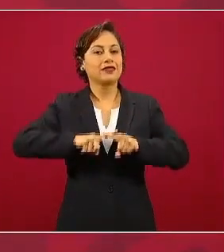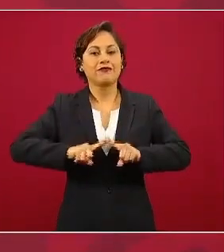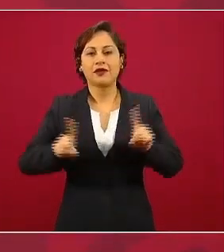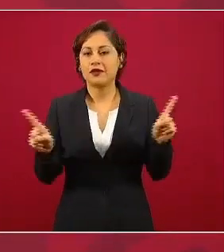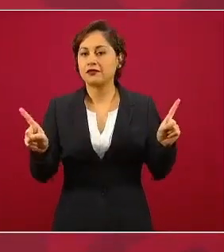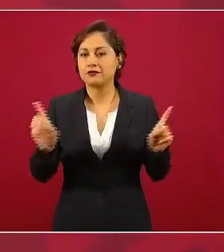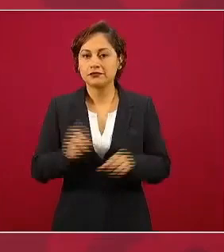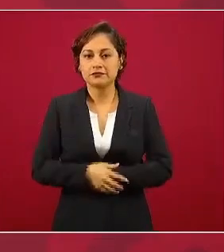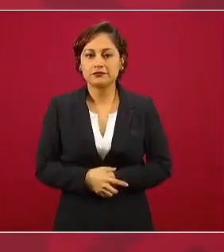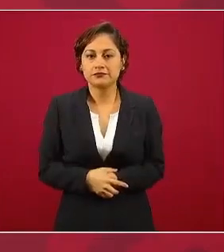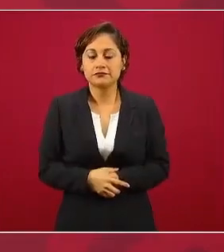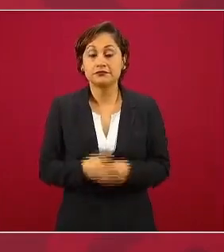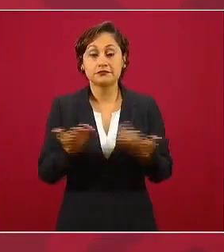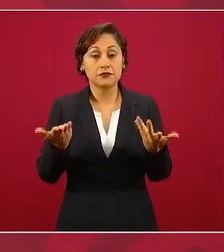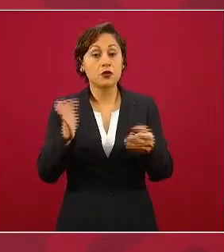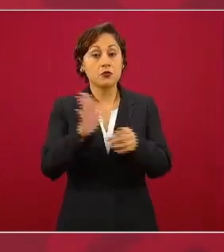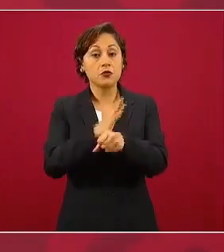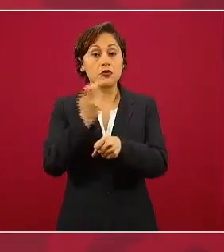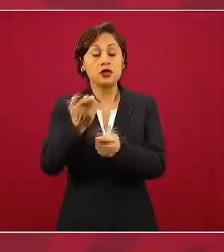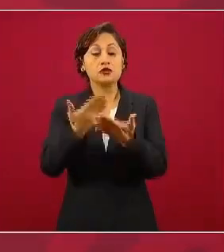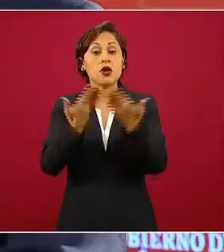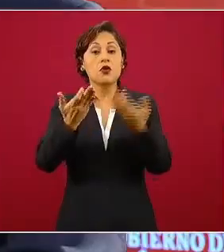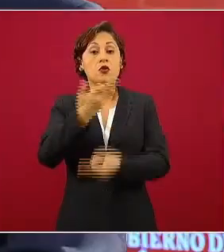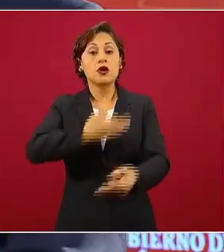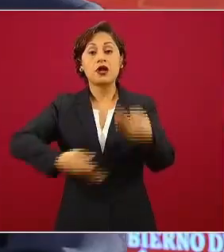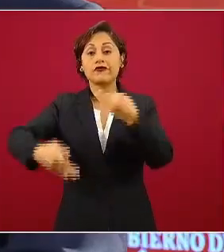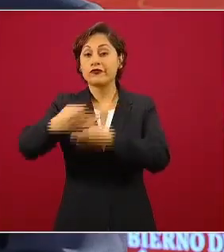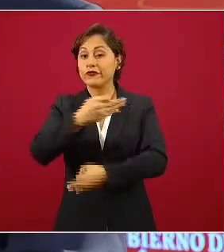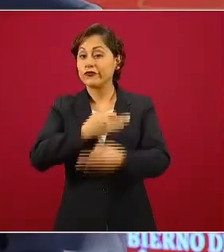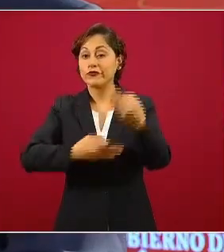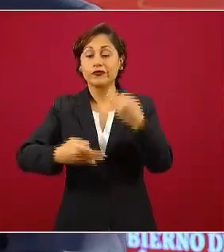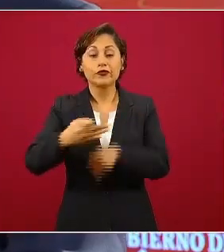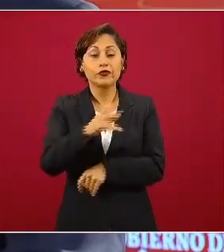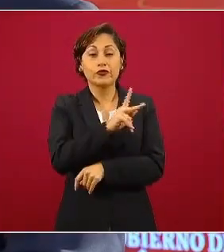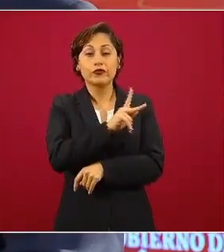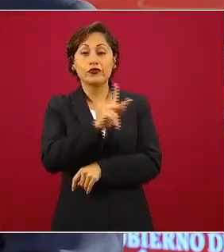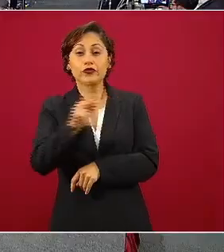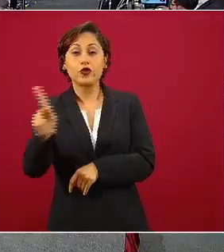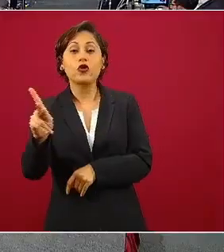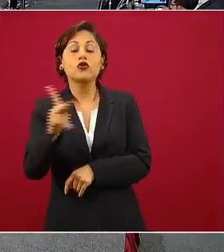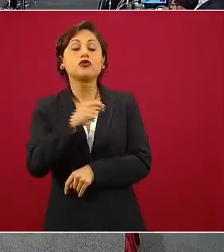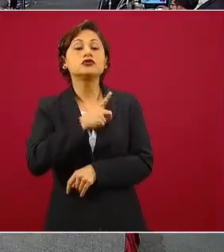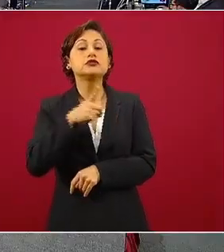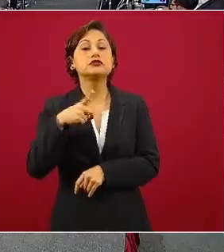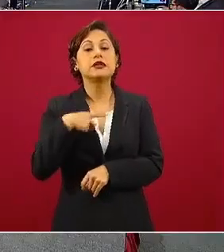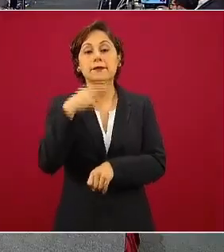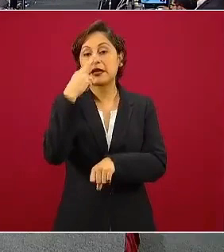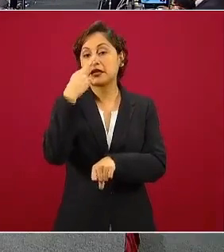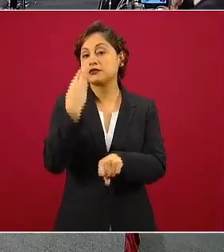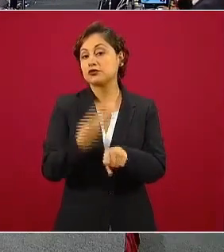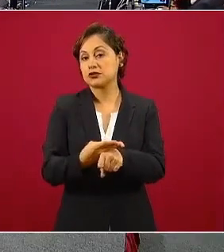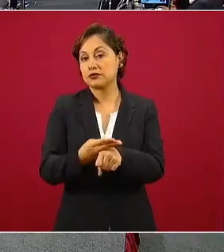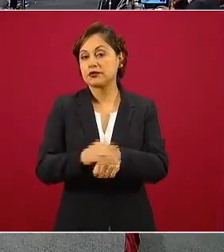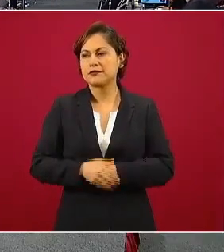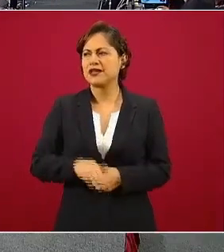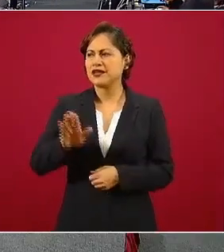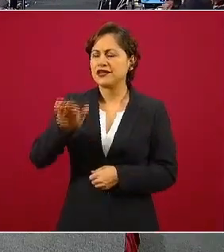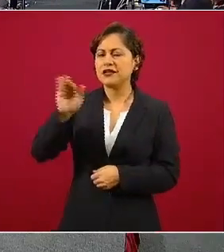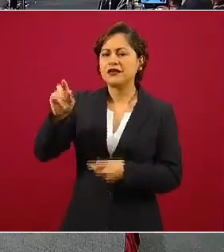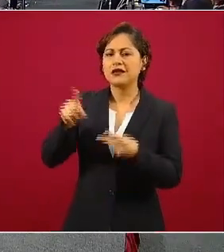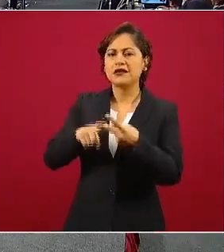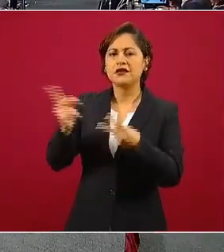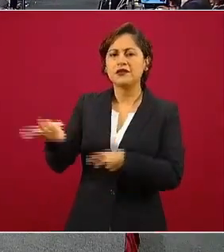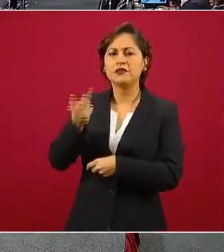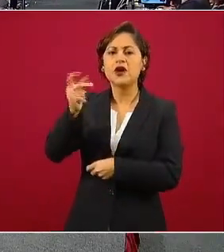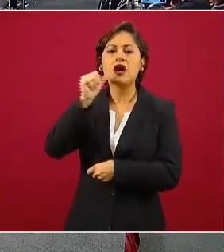Entonces, todos tenemos que actuar de manera responsable. En un segundo tema, presidente, de lo que presentó ayer el bloque